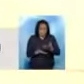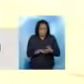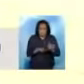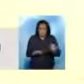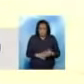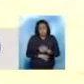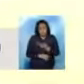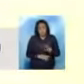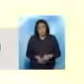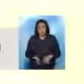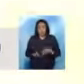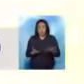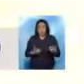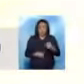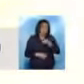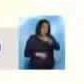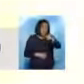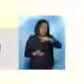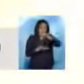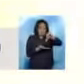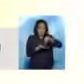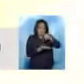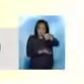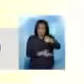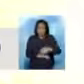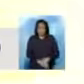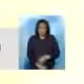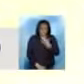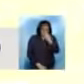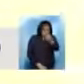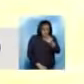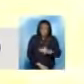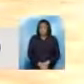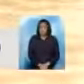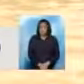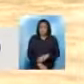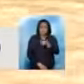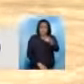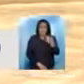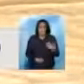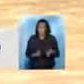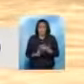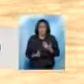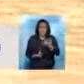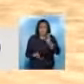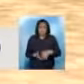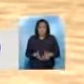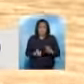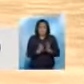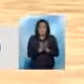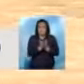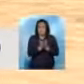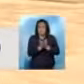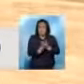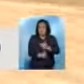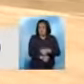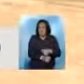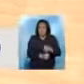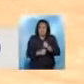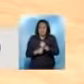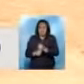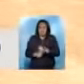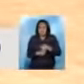bueno, la señora con bastantes cosas? Esta es la Plaza de Armas, Lourdes. Mira sí. Cómo está. Aquí fácilmente podríamos pasar con una balsa, podríamos pasar con